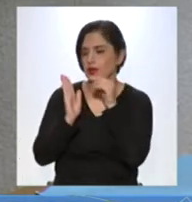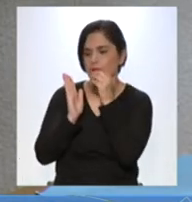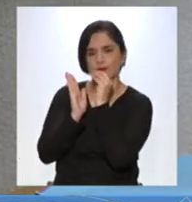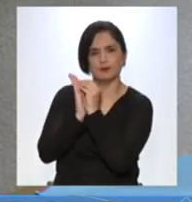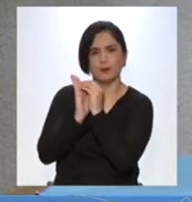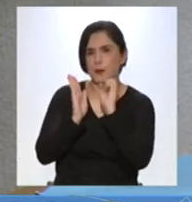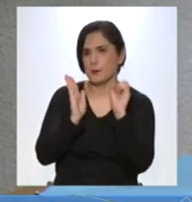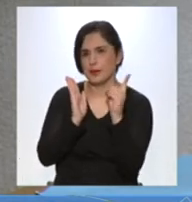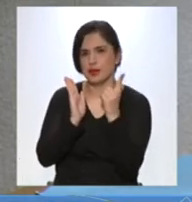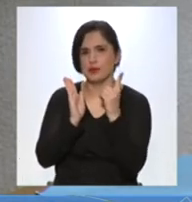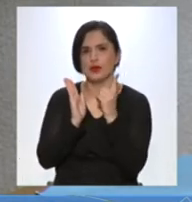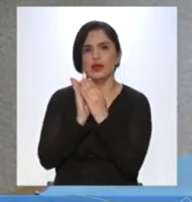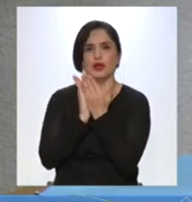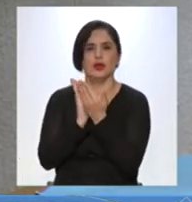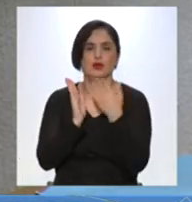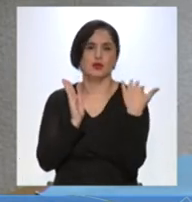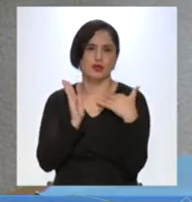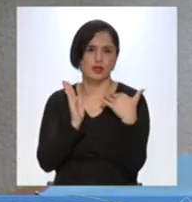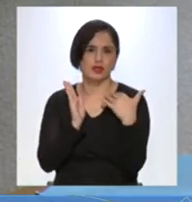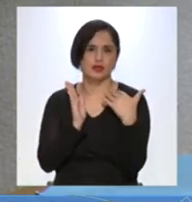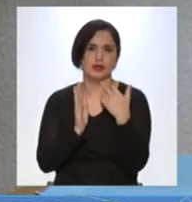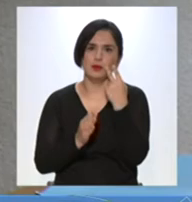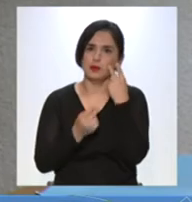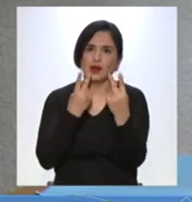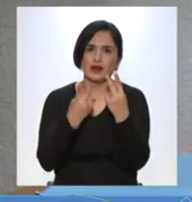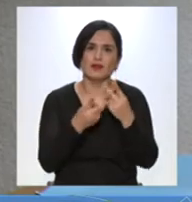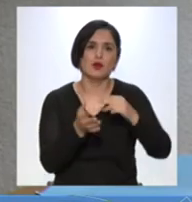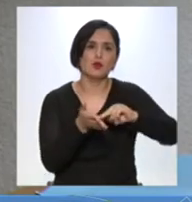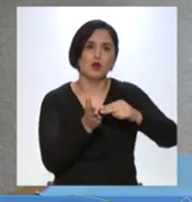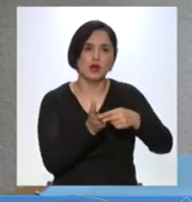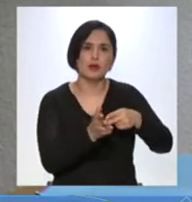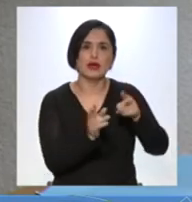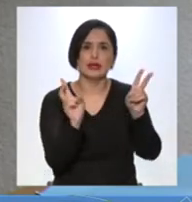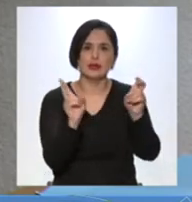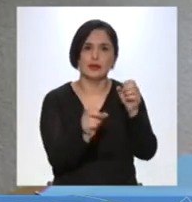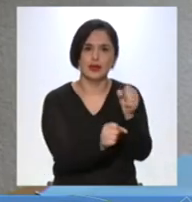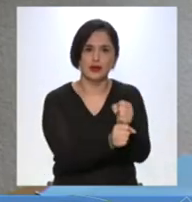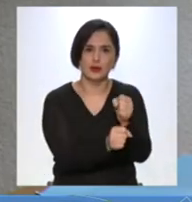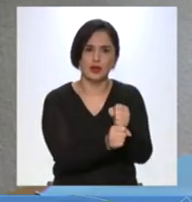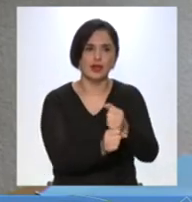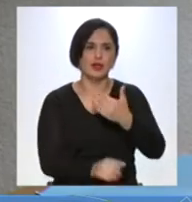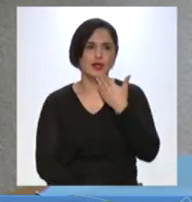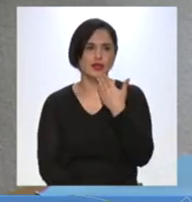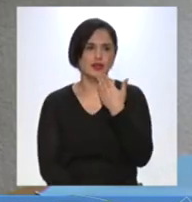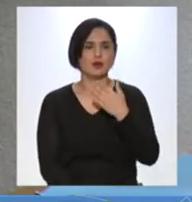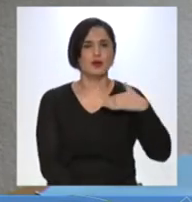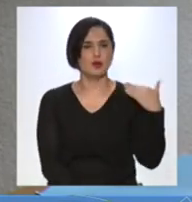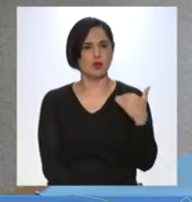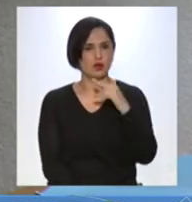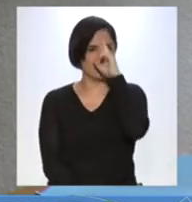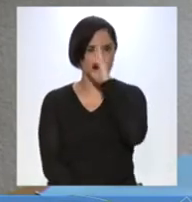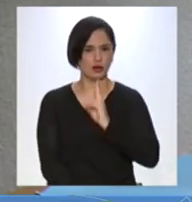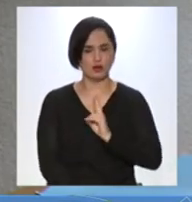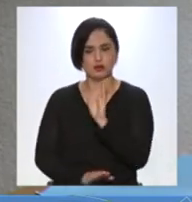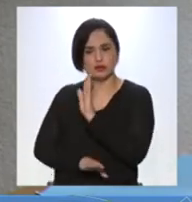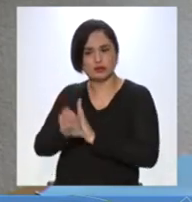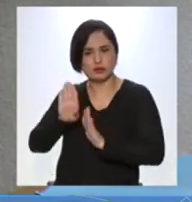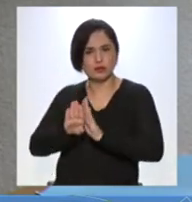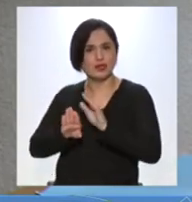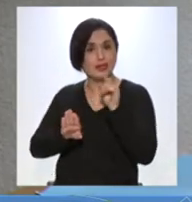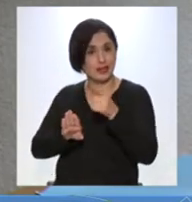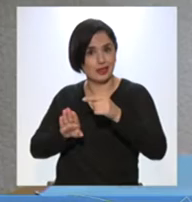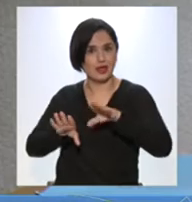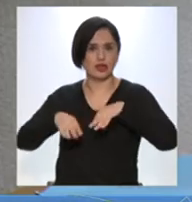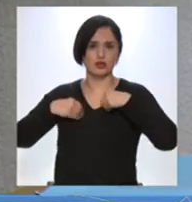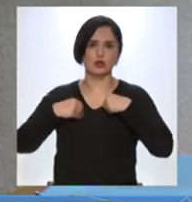la situación por la cual están atravesando en materia laboral y también en el importante rol de cuidado que han tenido